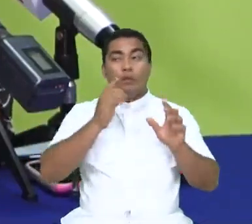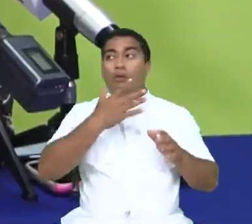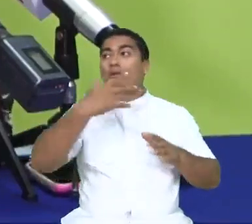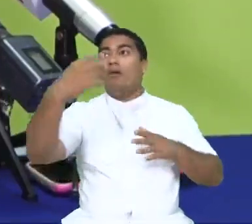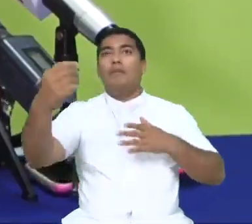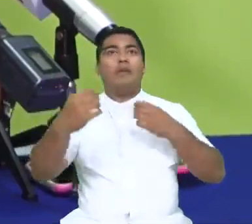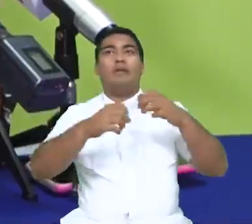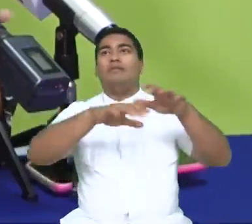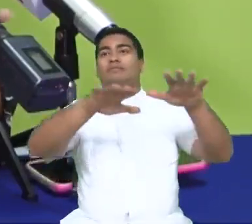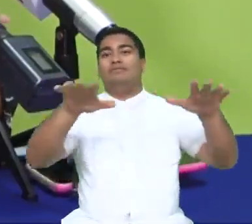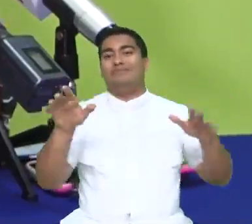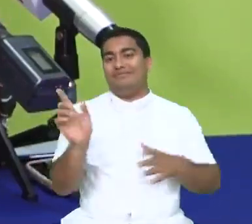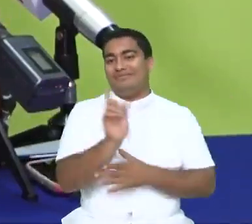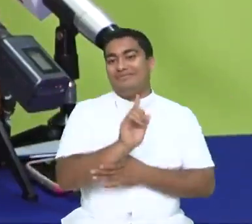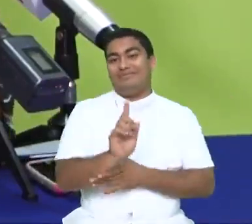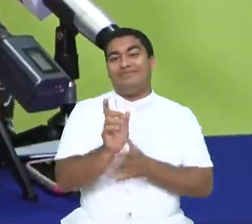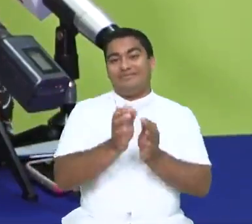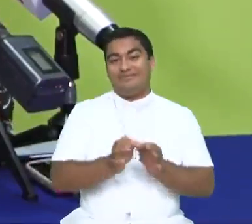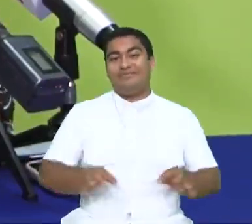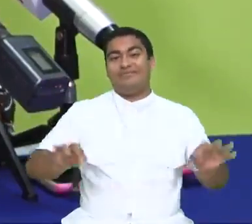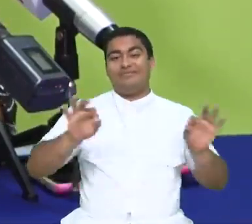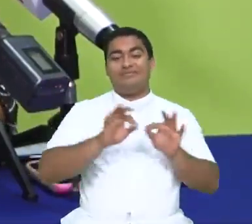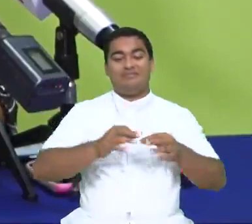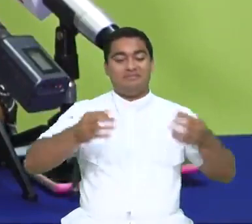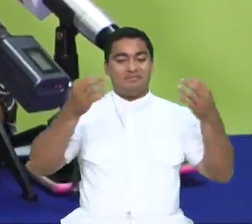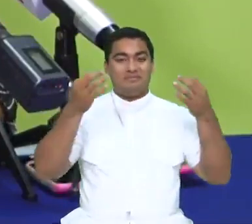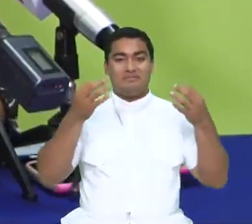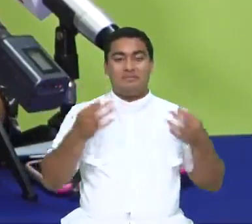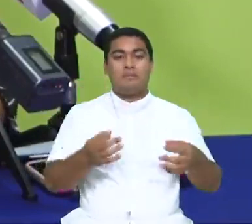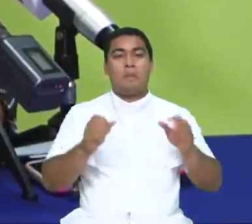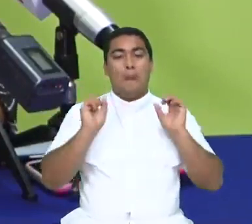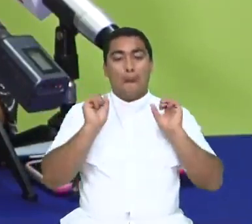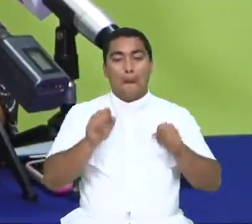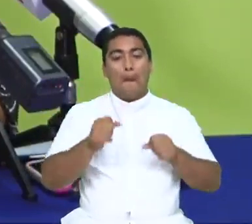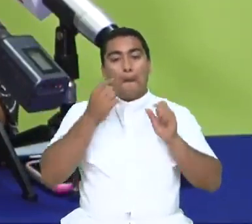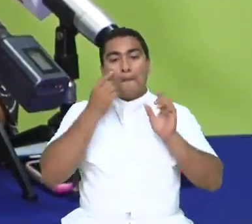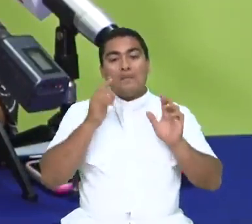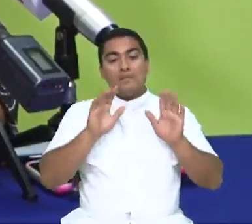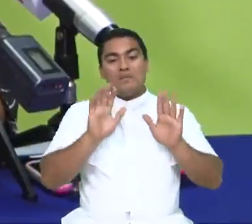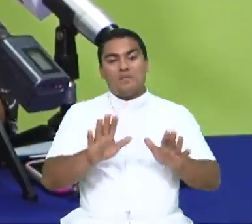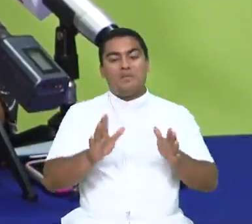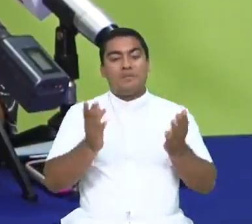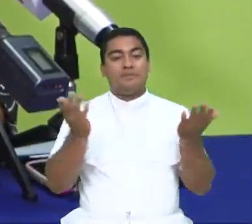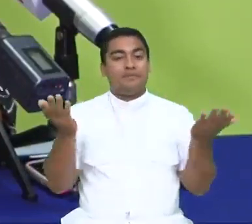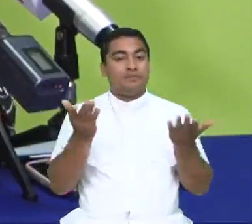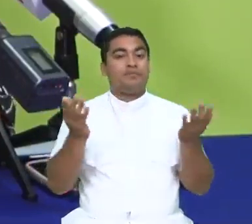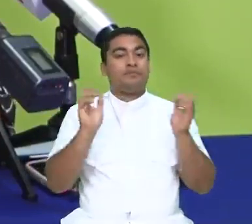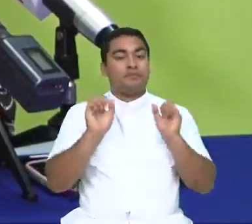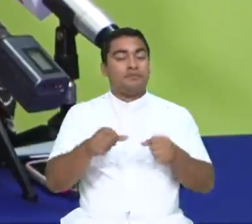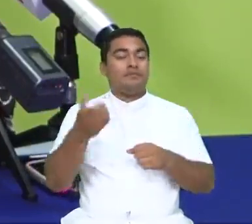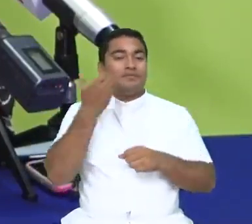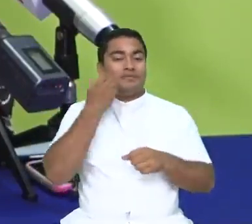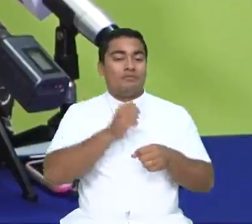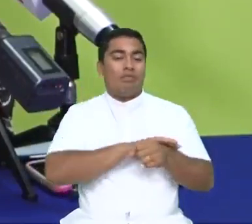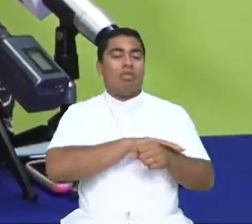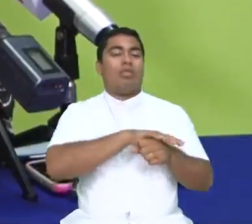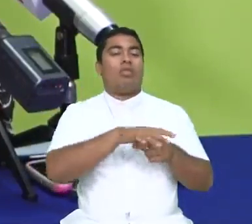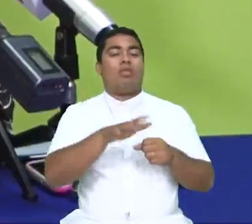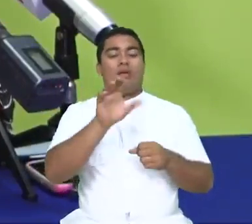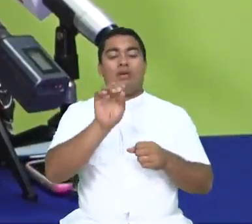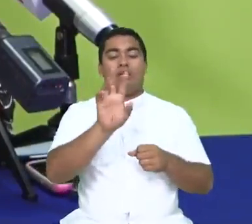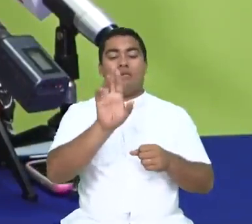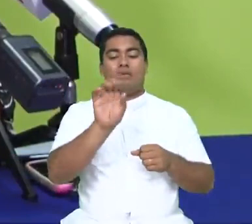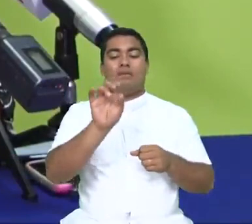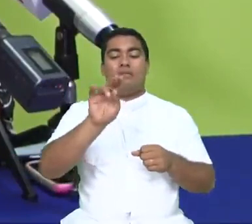en el ambiente o que esta secreción pueda caer en diferentes objetos o superficies que pueden transmitir esta enfermedad a otras personas,